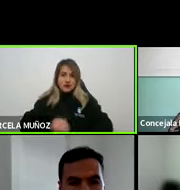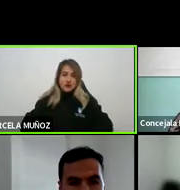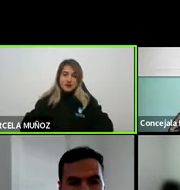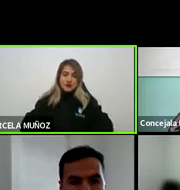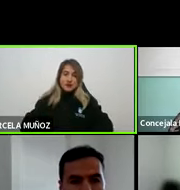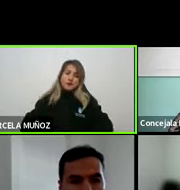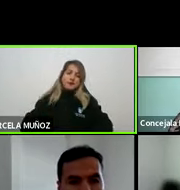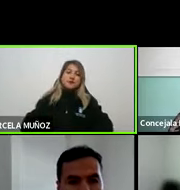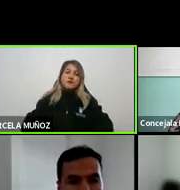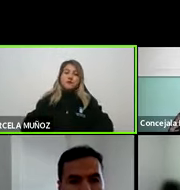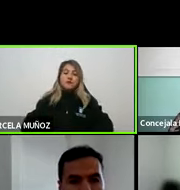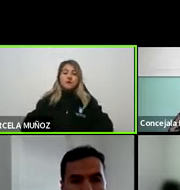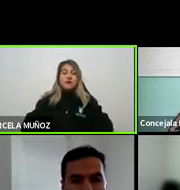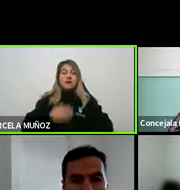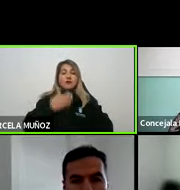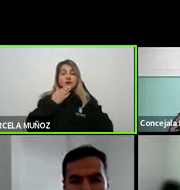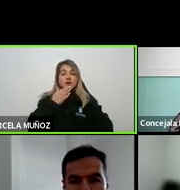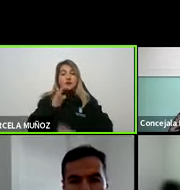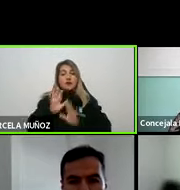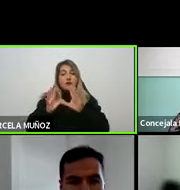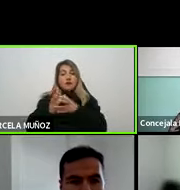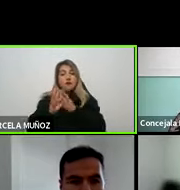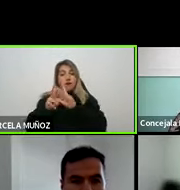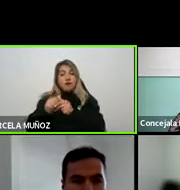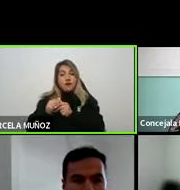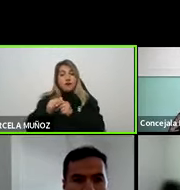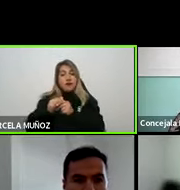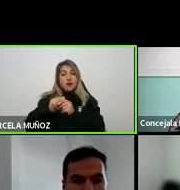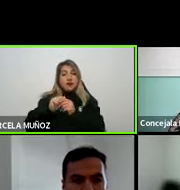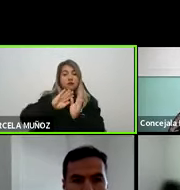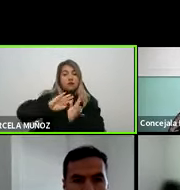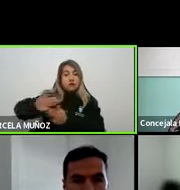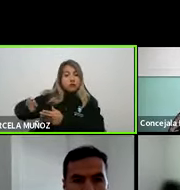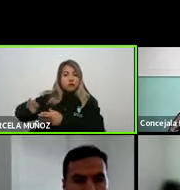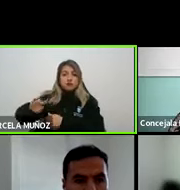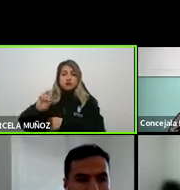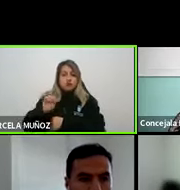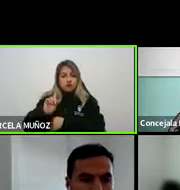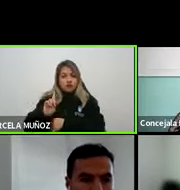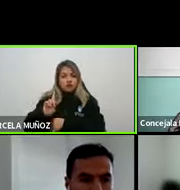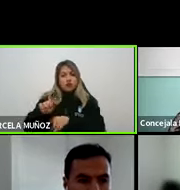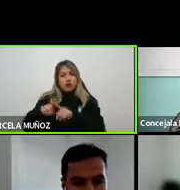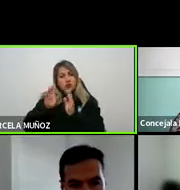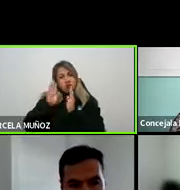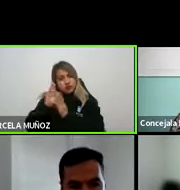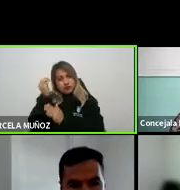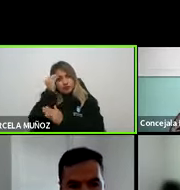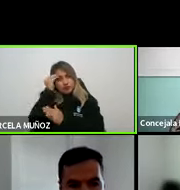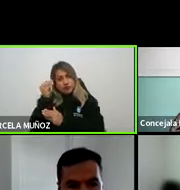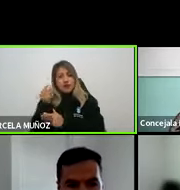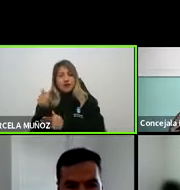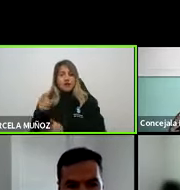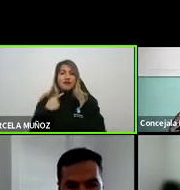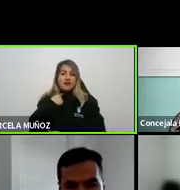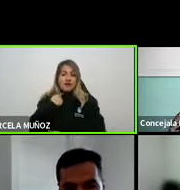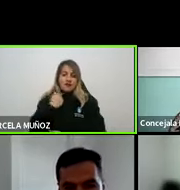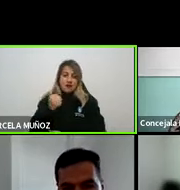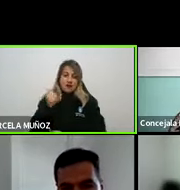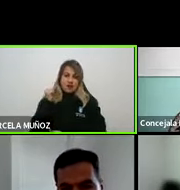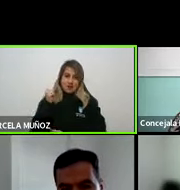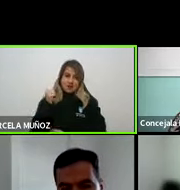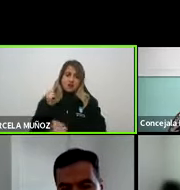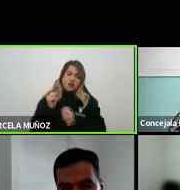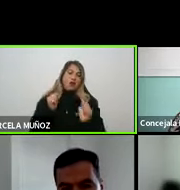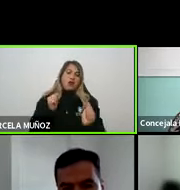y tampoco dejar de lado a la familia, también se vieron afectadas el día de ayer. Estuvimos acompañando en